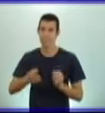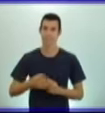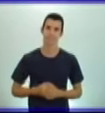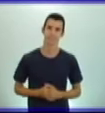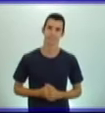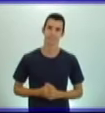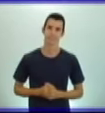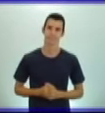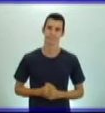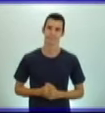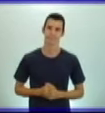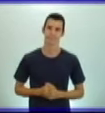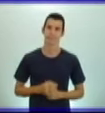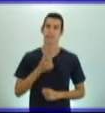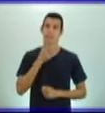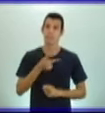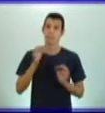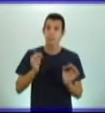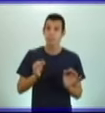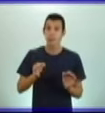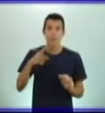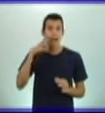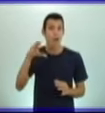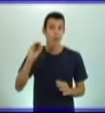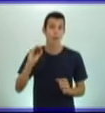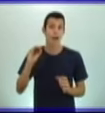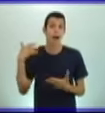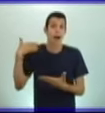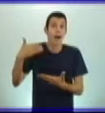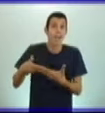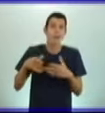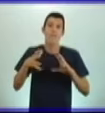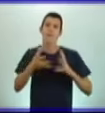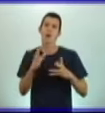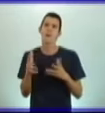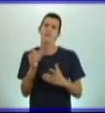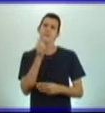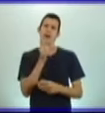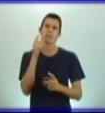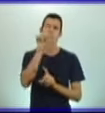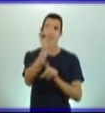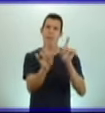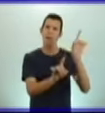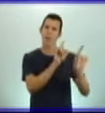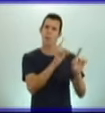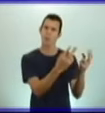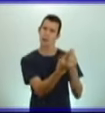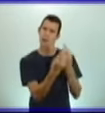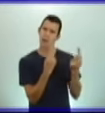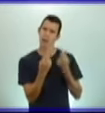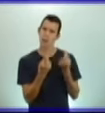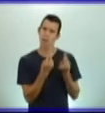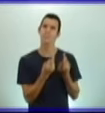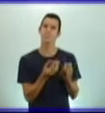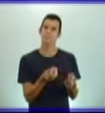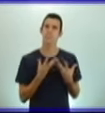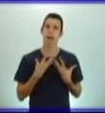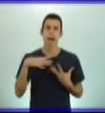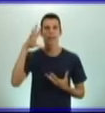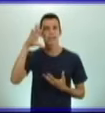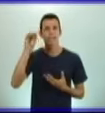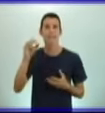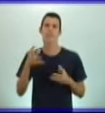este tipo de función, no solo la modular, cualquier tipo de función. Vamos a ver también qué ocurre con el crecimiento de la